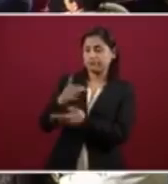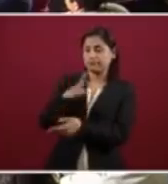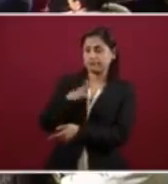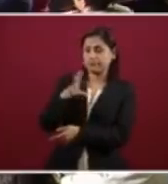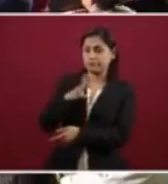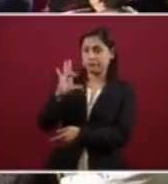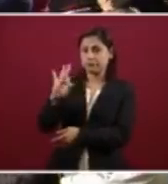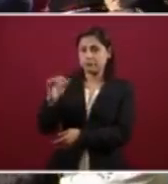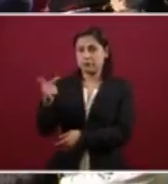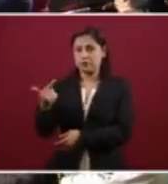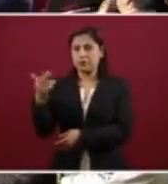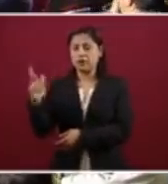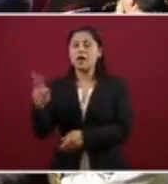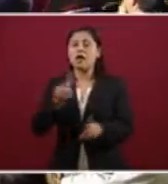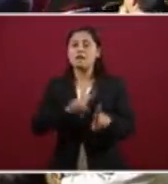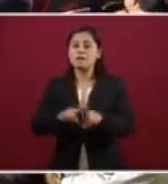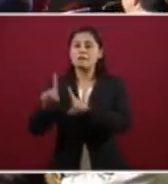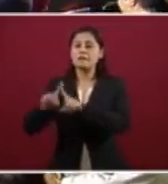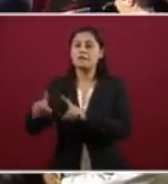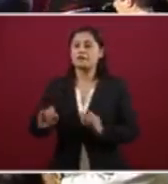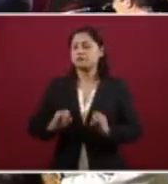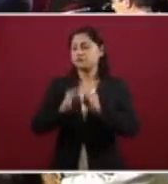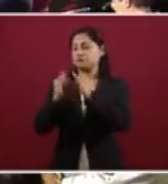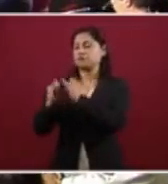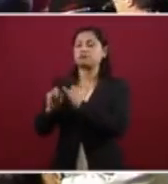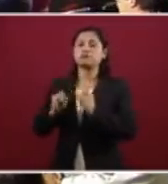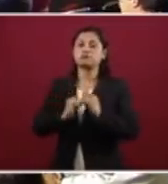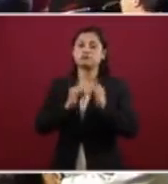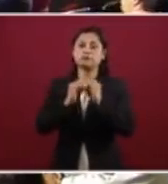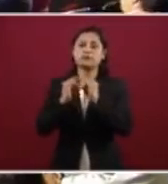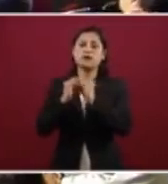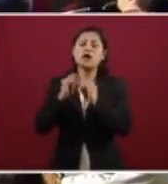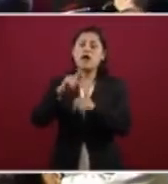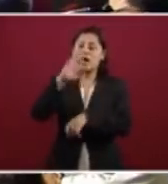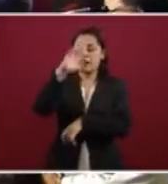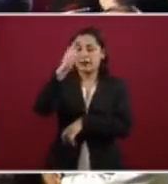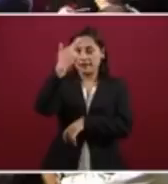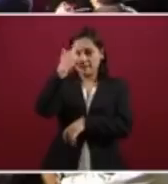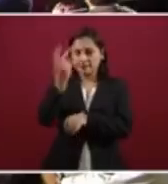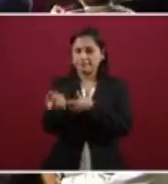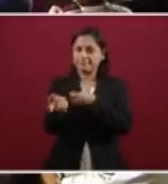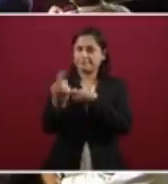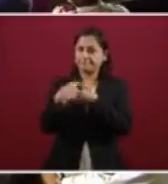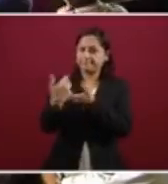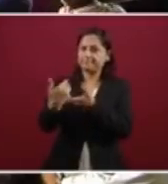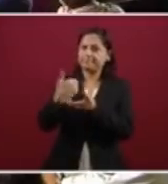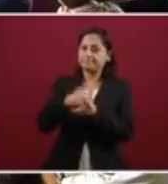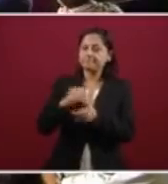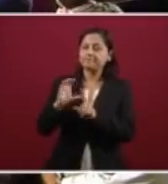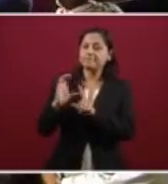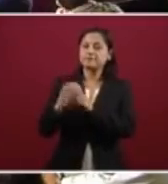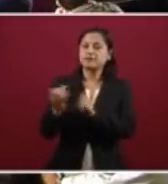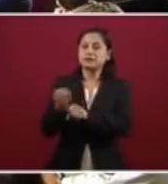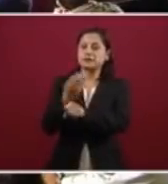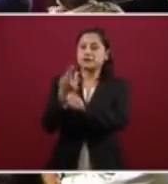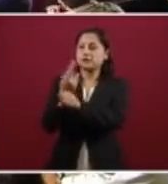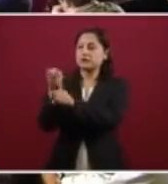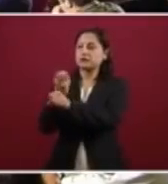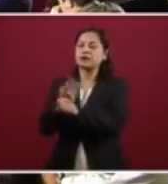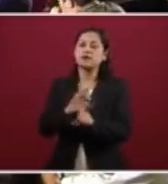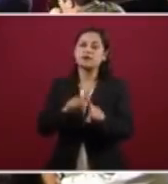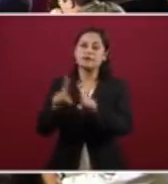cada una de las diferentes instancias, recordemos que son múltiples secretarías que colaboran en el proceso de reconstrucción, cada una de